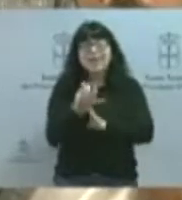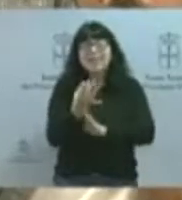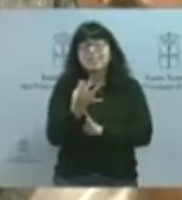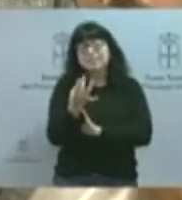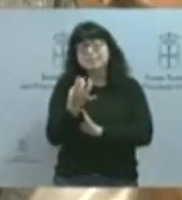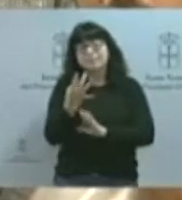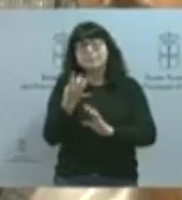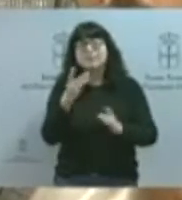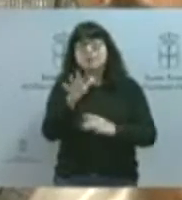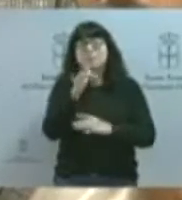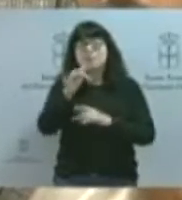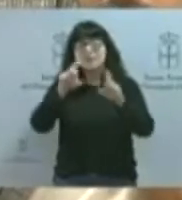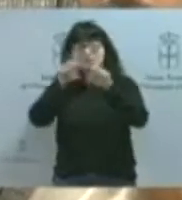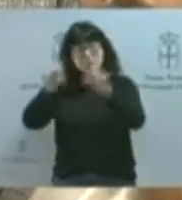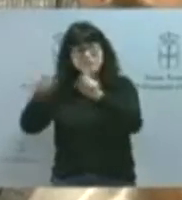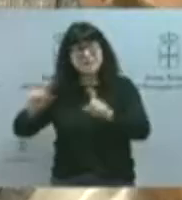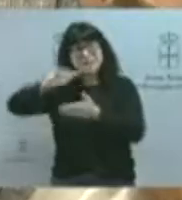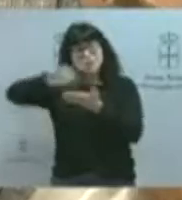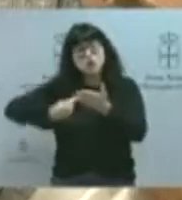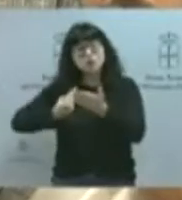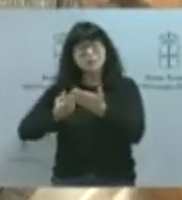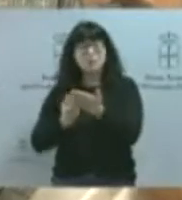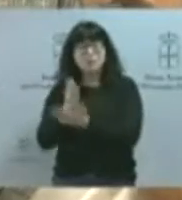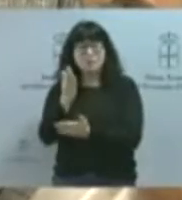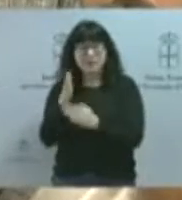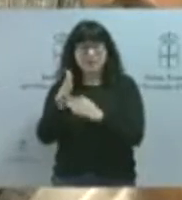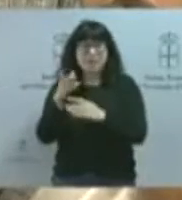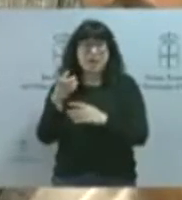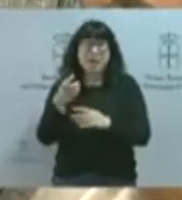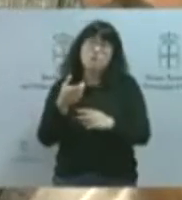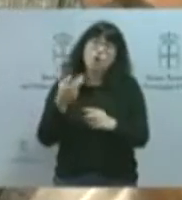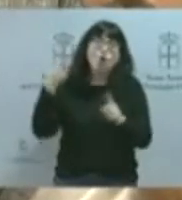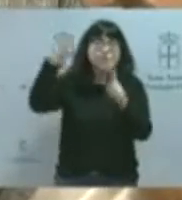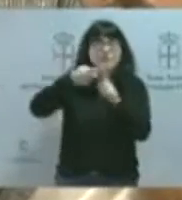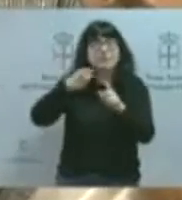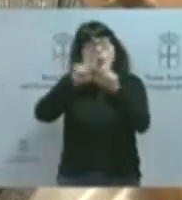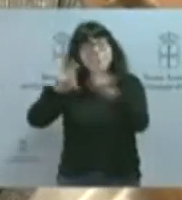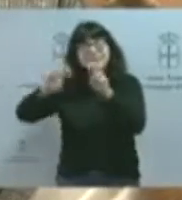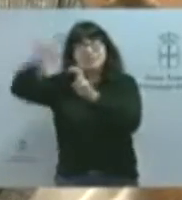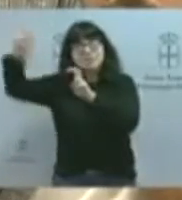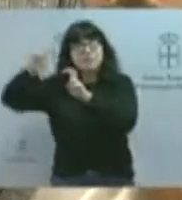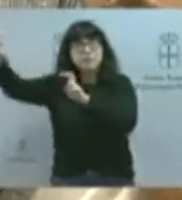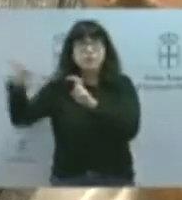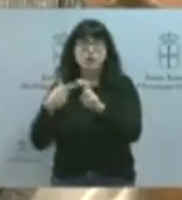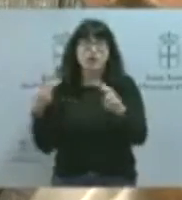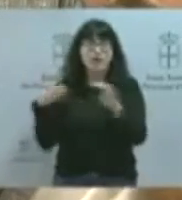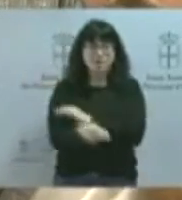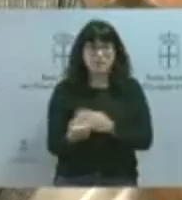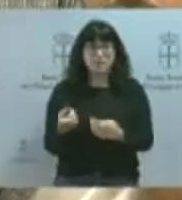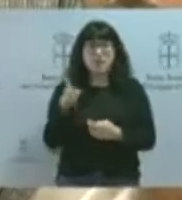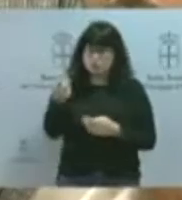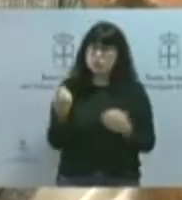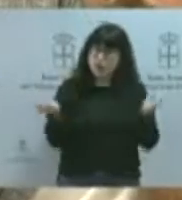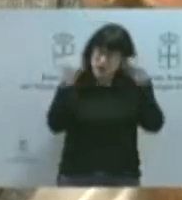evitar deslocalizaciones. Le pregunto si está de acuerdo con la reforma de la ley del sector eléctrico. Más importante que todo esto, ¿qué está dispuesto a hacer de todo